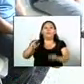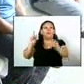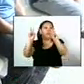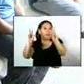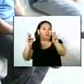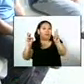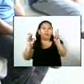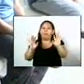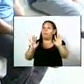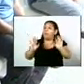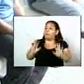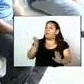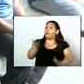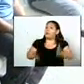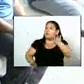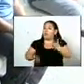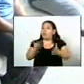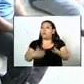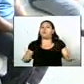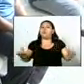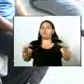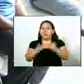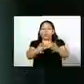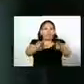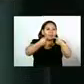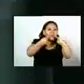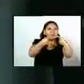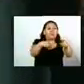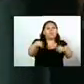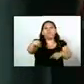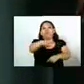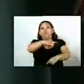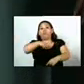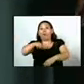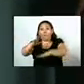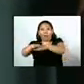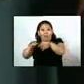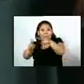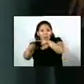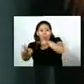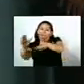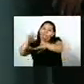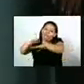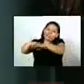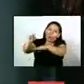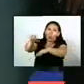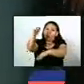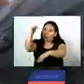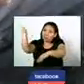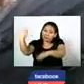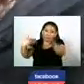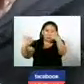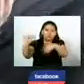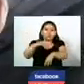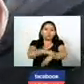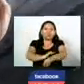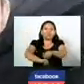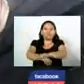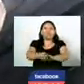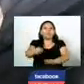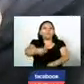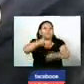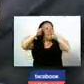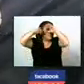caso y no descarta pedir que se emita difusión roja para quienes se encuentran prófugos de la justicia con imágenes de